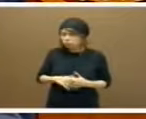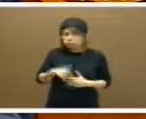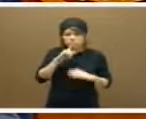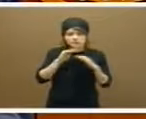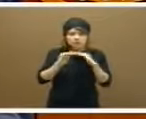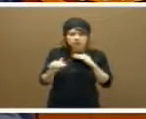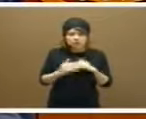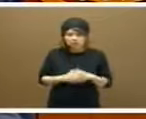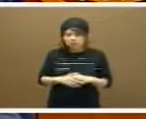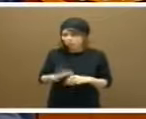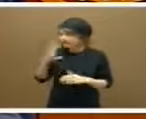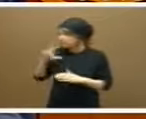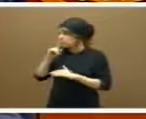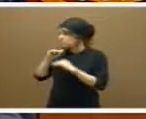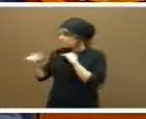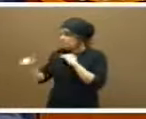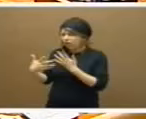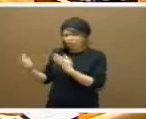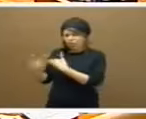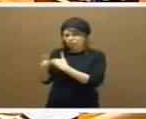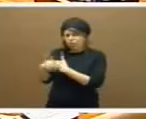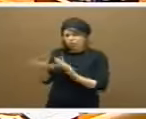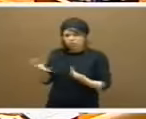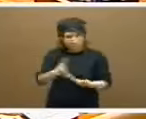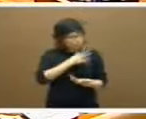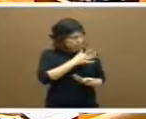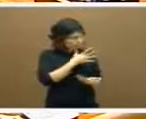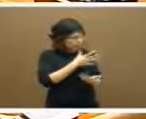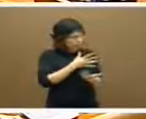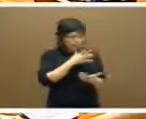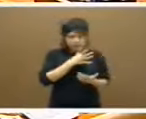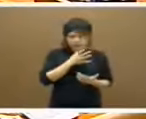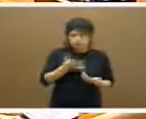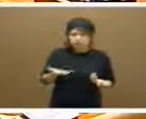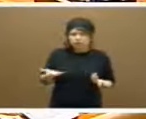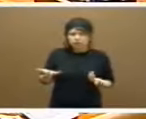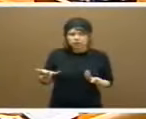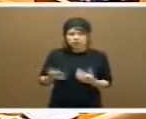Silencio, ruego silencio en la entrada de la Cámara, señorías. Gracias.